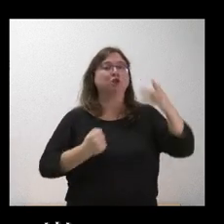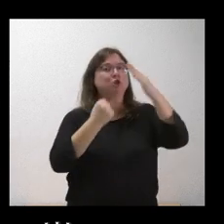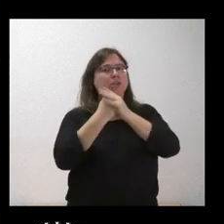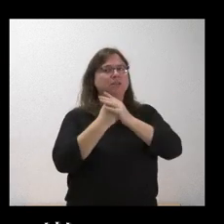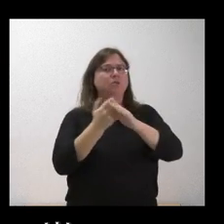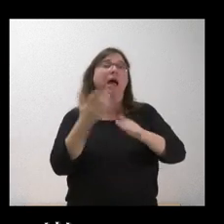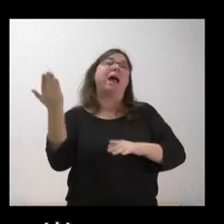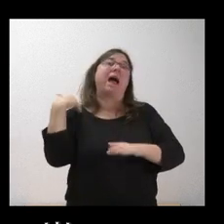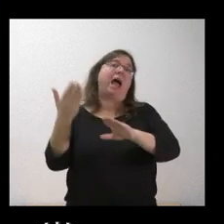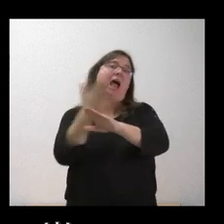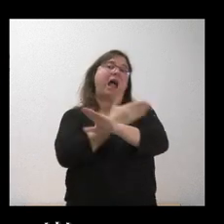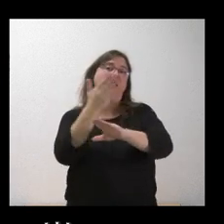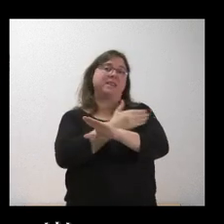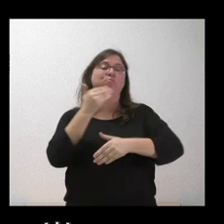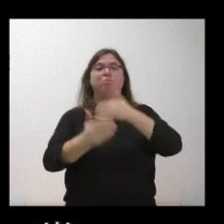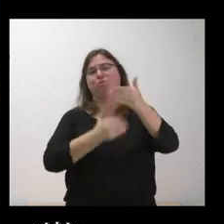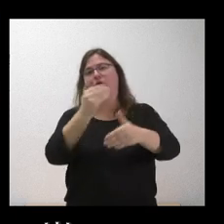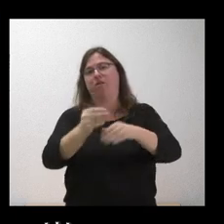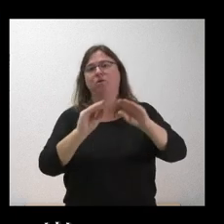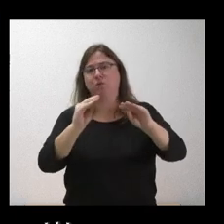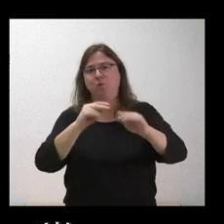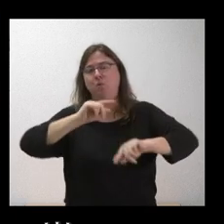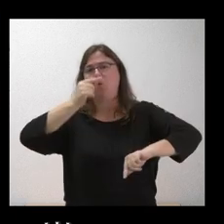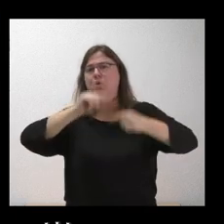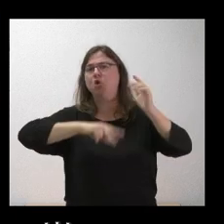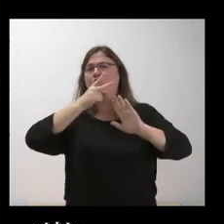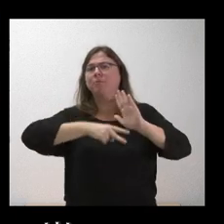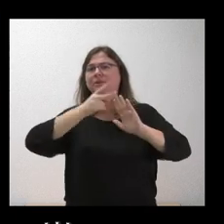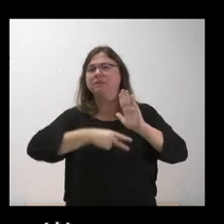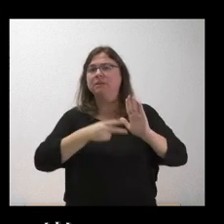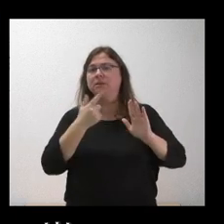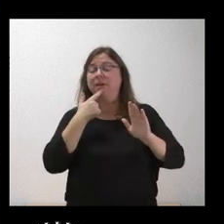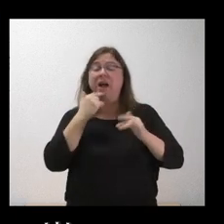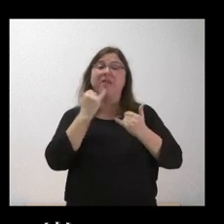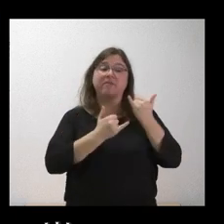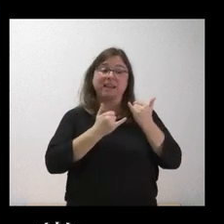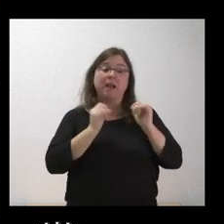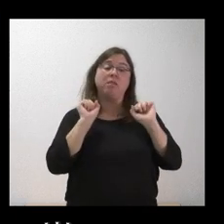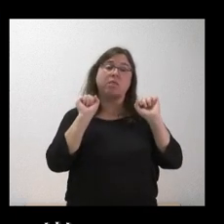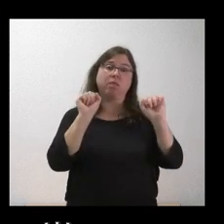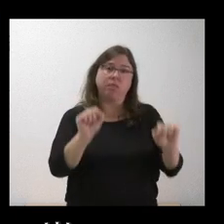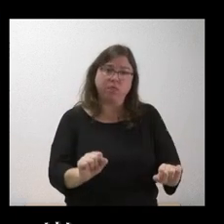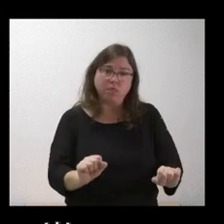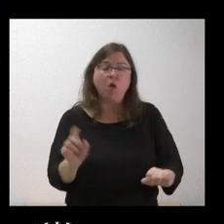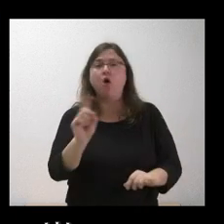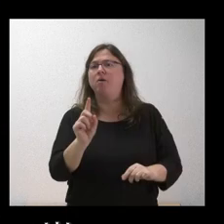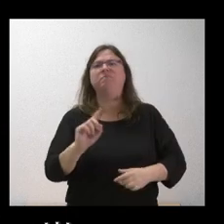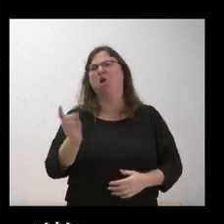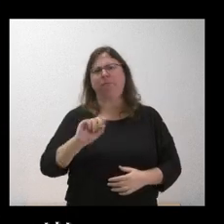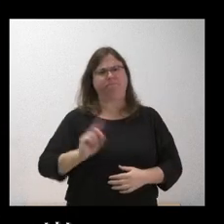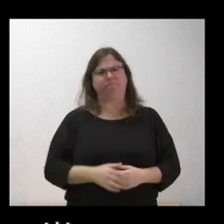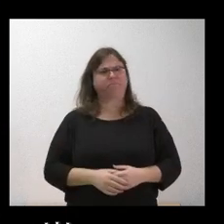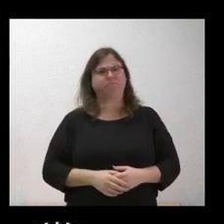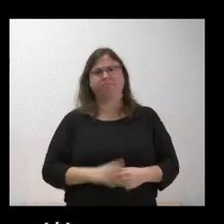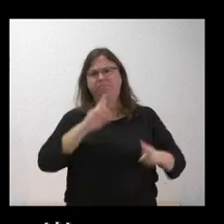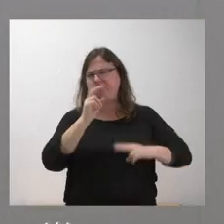antes por el proceso propio de de esa normativa no sé si esto va a alargar o nada simplemente supone Un mero trámite